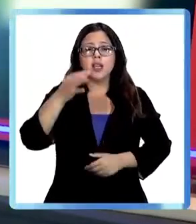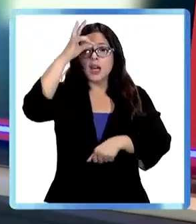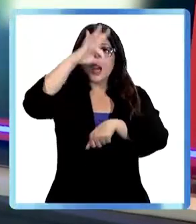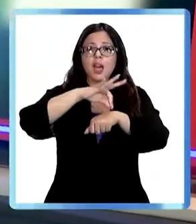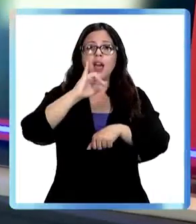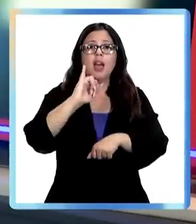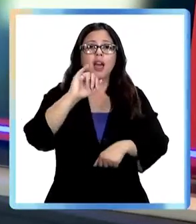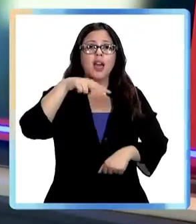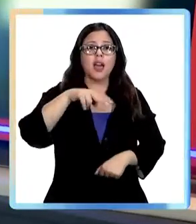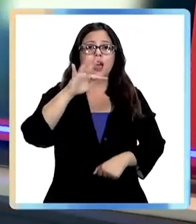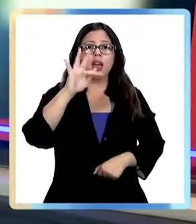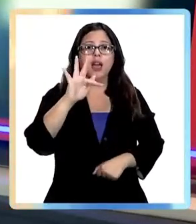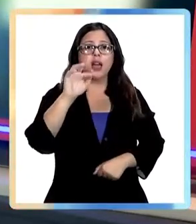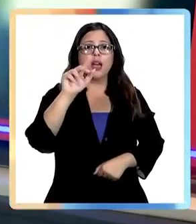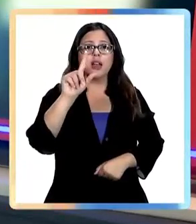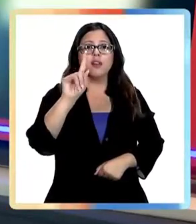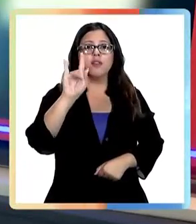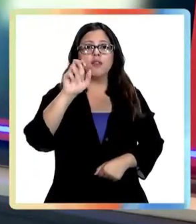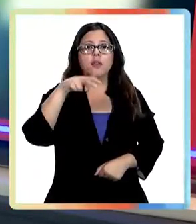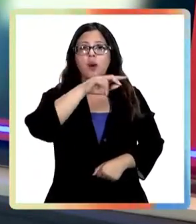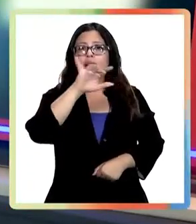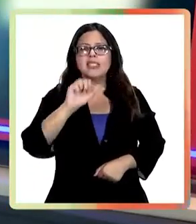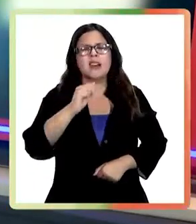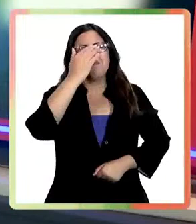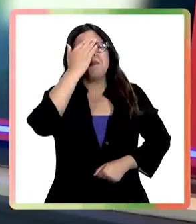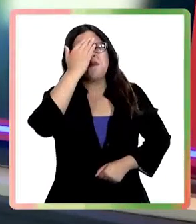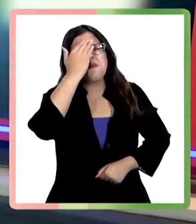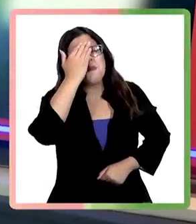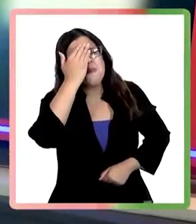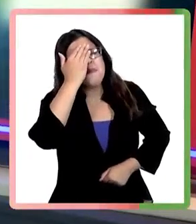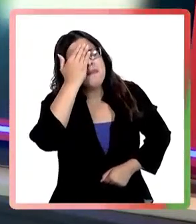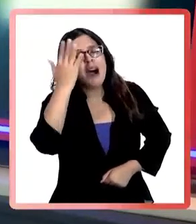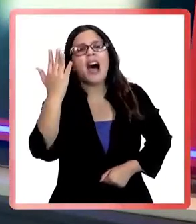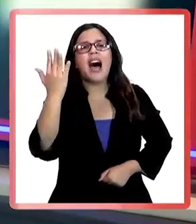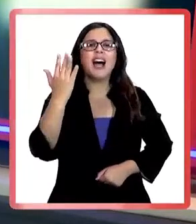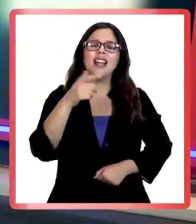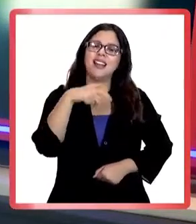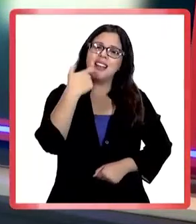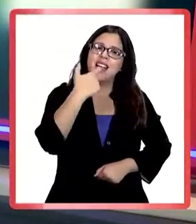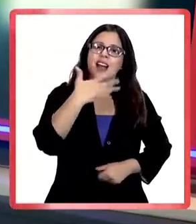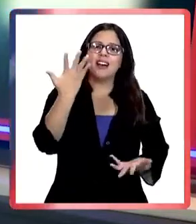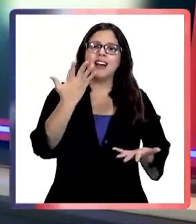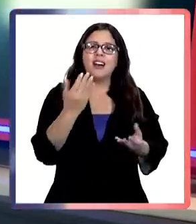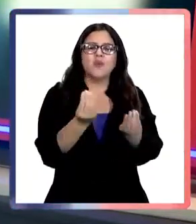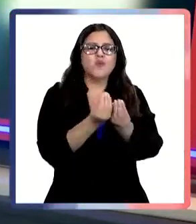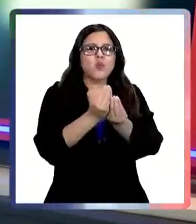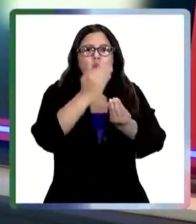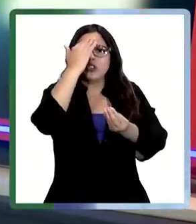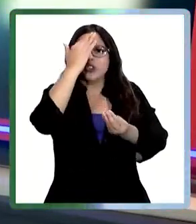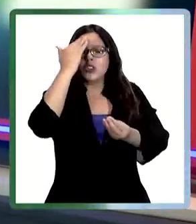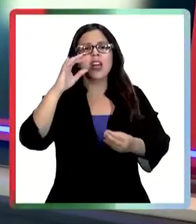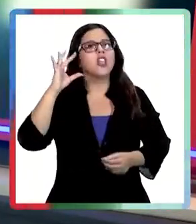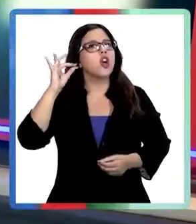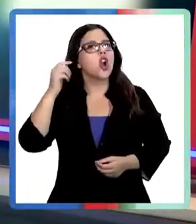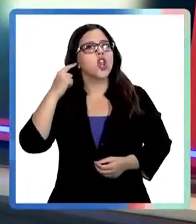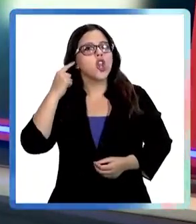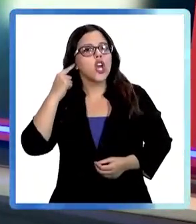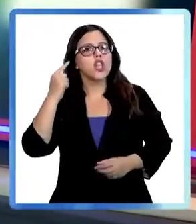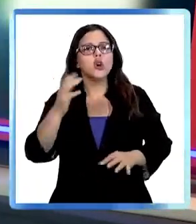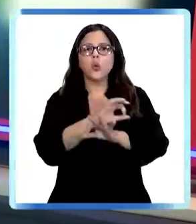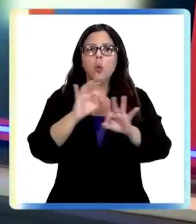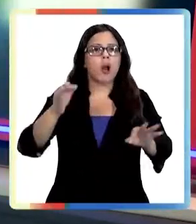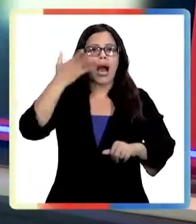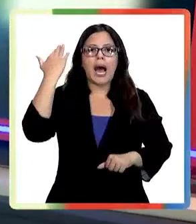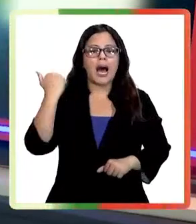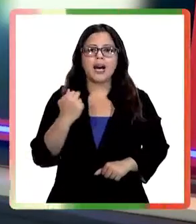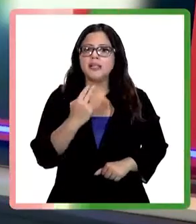influenza, en buen chileno, muy maletera, pero muy maletera. Me tuvo muy mal durante varios días, con dolor de oído, cosa que no me había ocurrido nunca